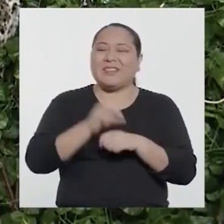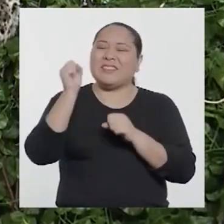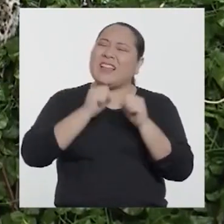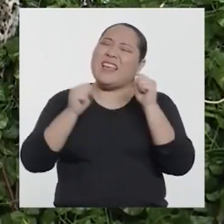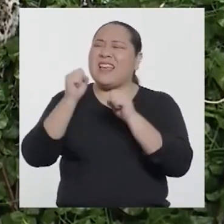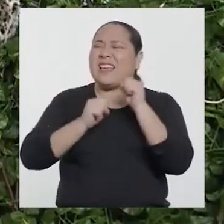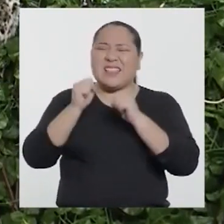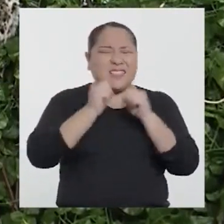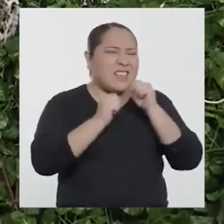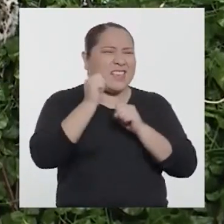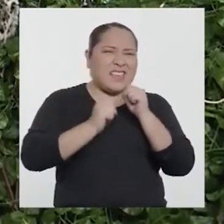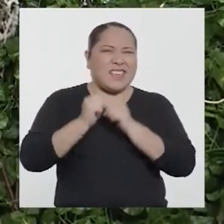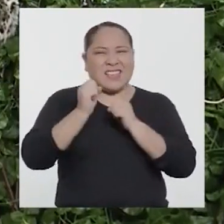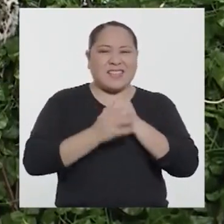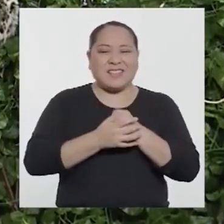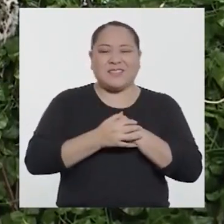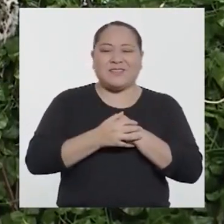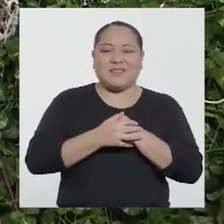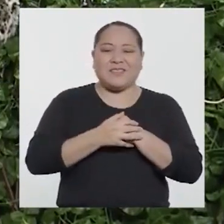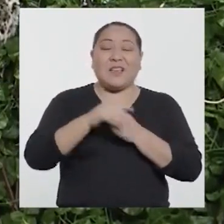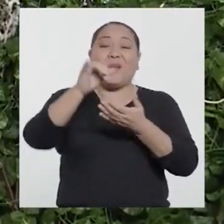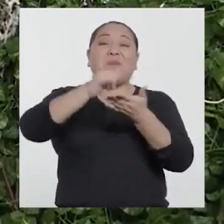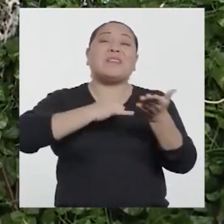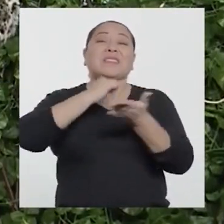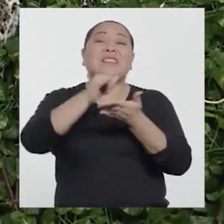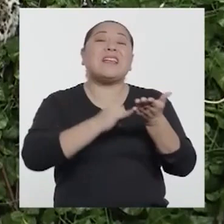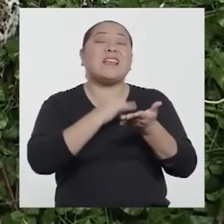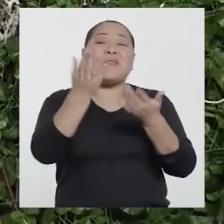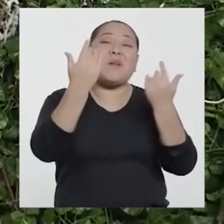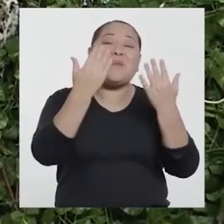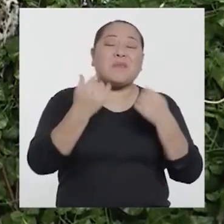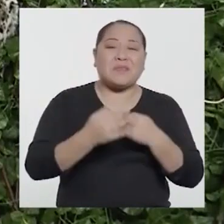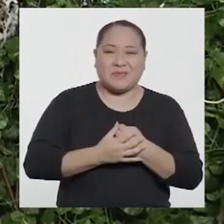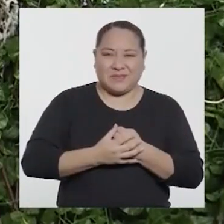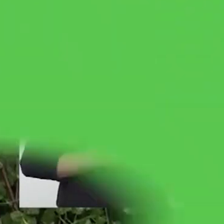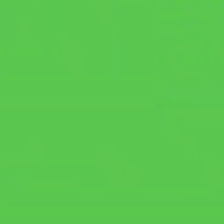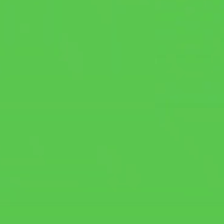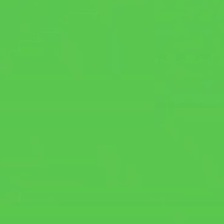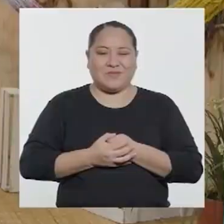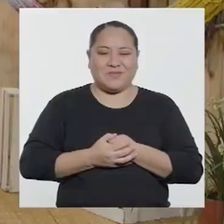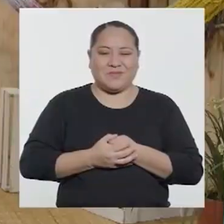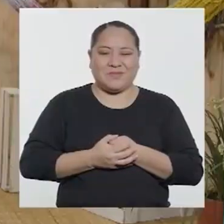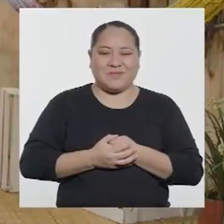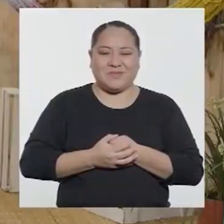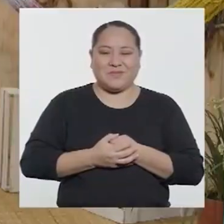sí! ¡Sí! ¡Manden sus mensajes! ¡Muy pronto!